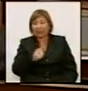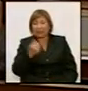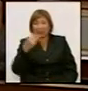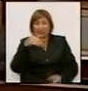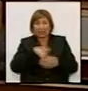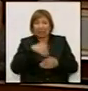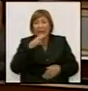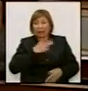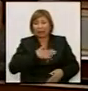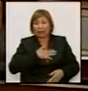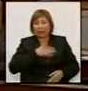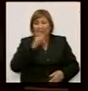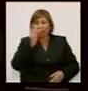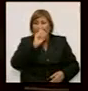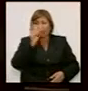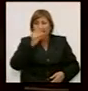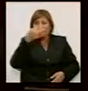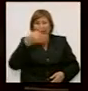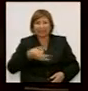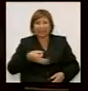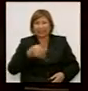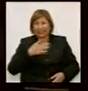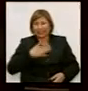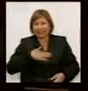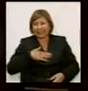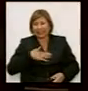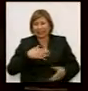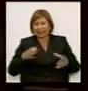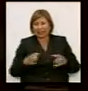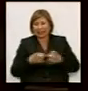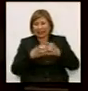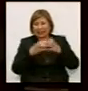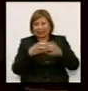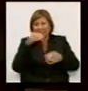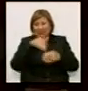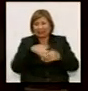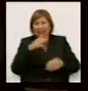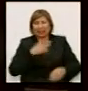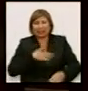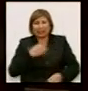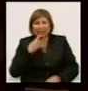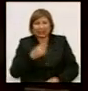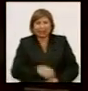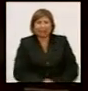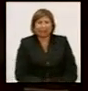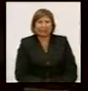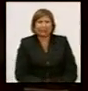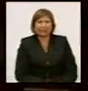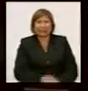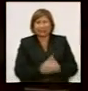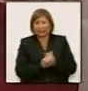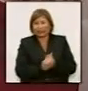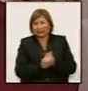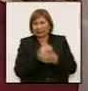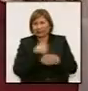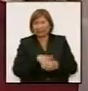mí, pero no estoy seguro que mis camaradas iban a votar por mí.